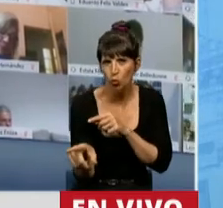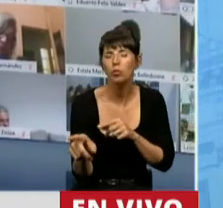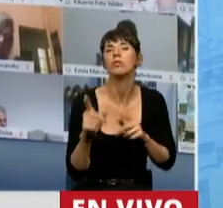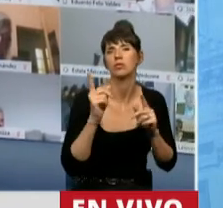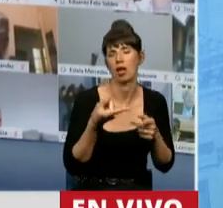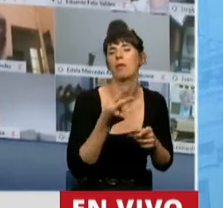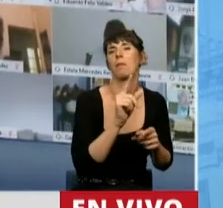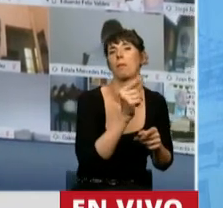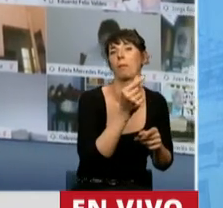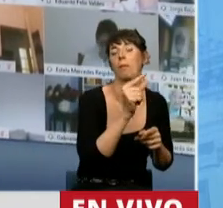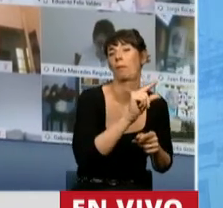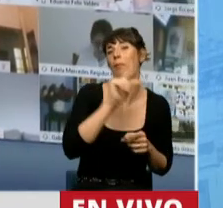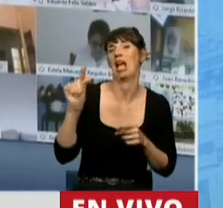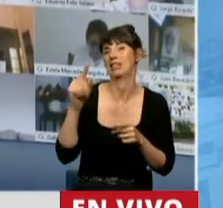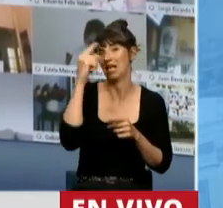al Estado,